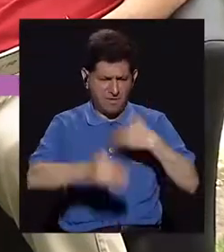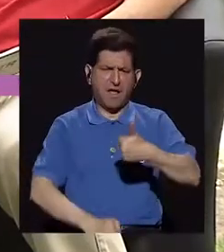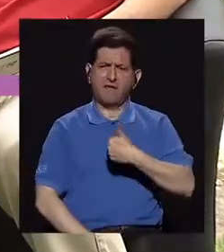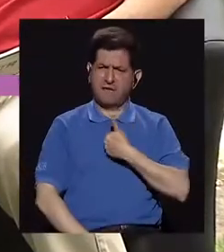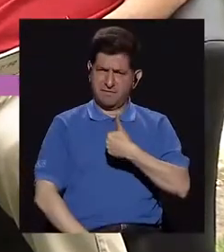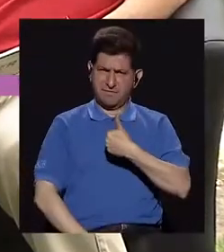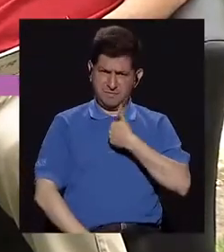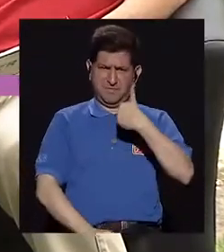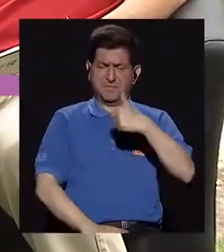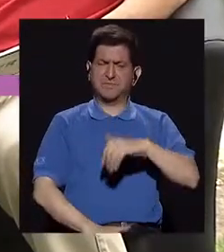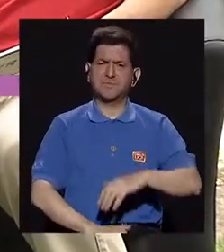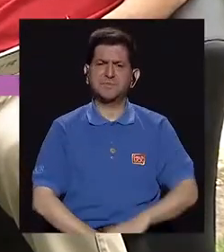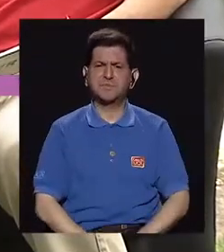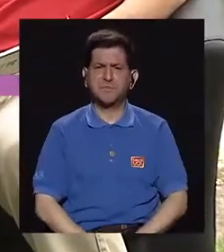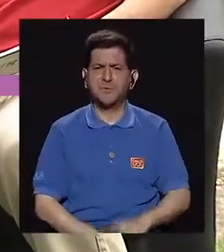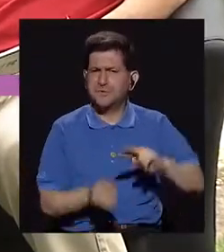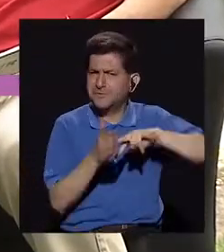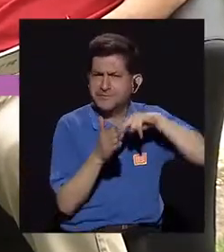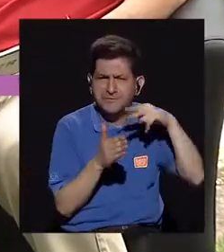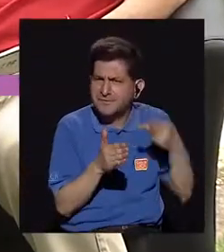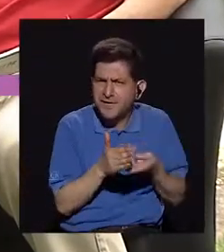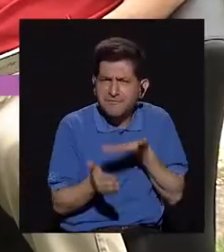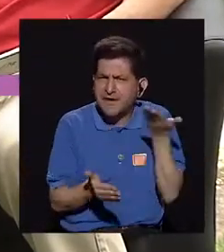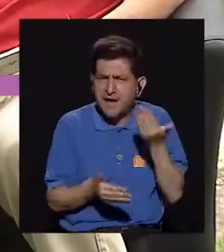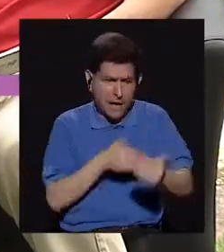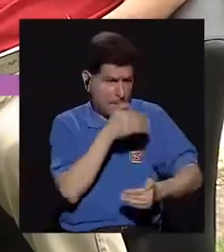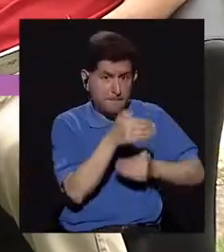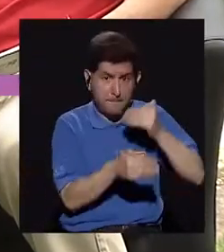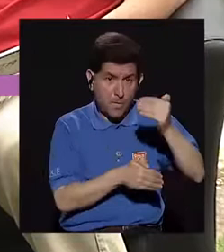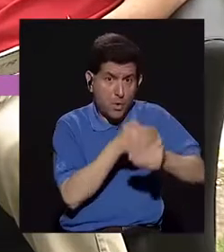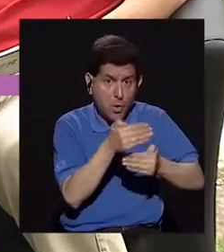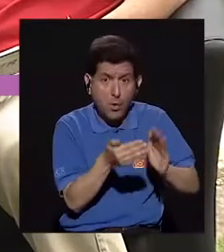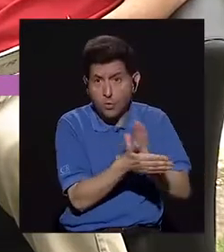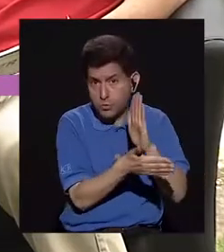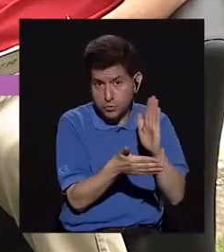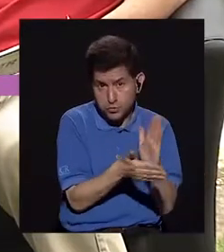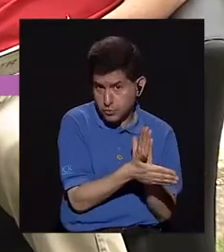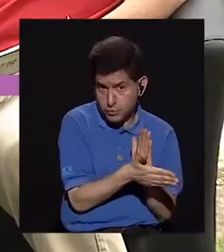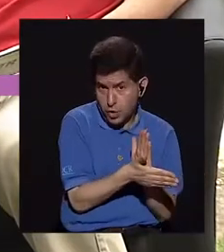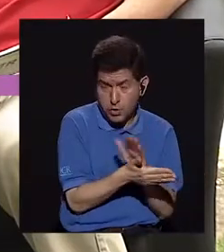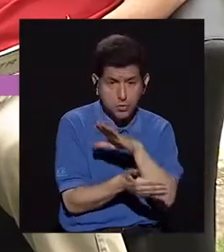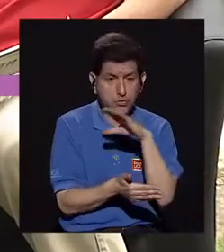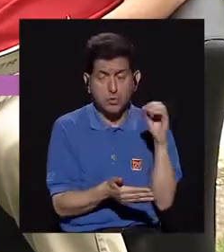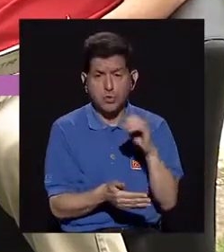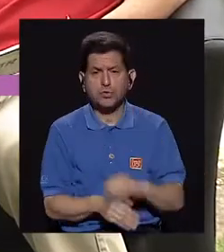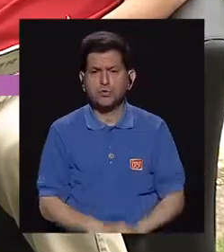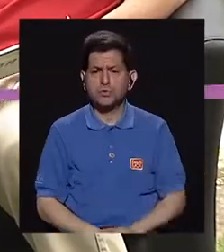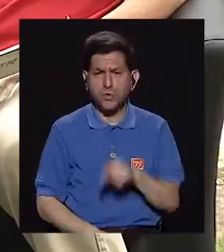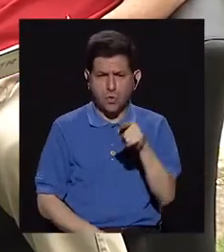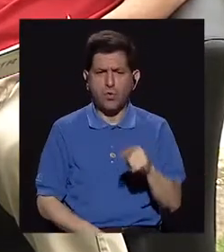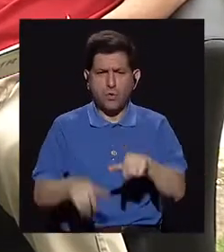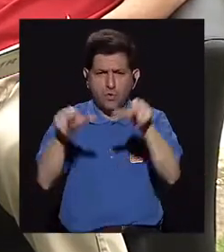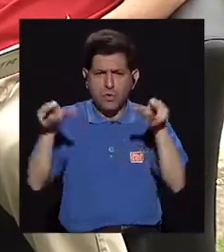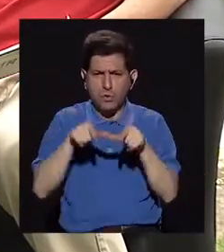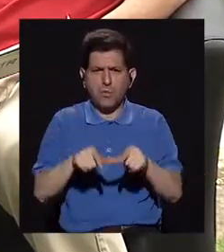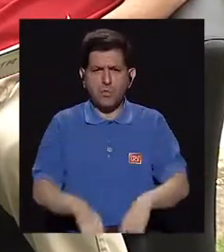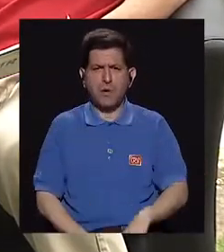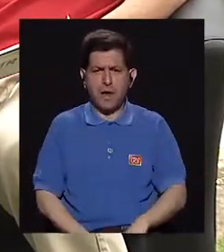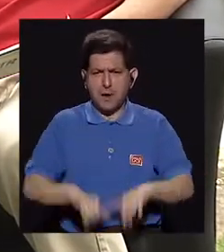autogestionarlos, ¿estamos hablando de qué? ¿De trámites? ¿Estamos hablando de ponerlo bonito? No, no